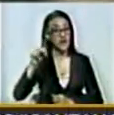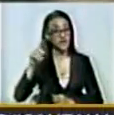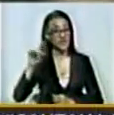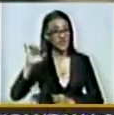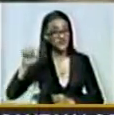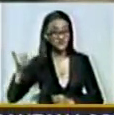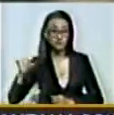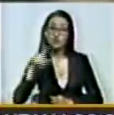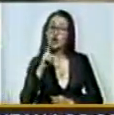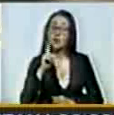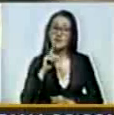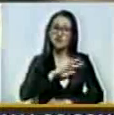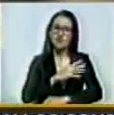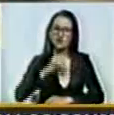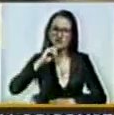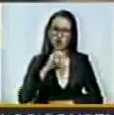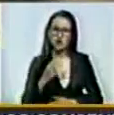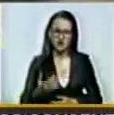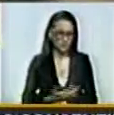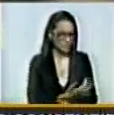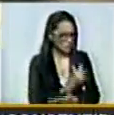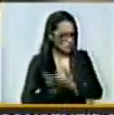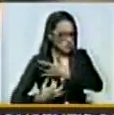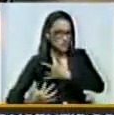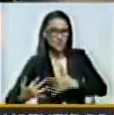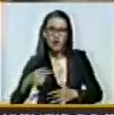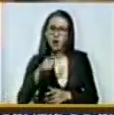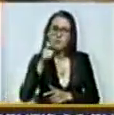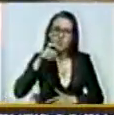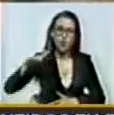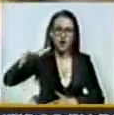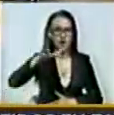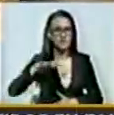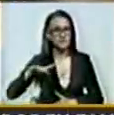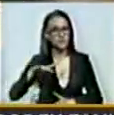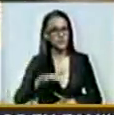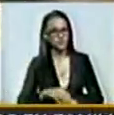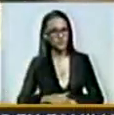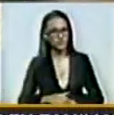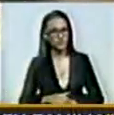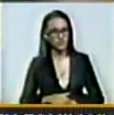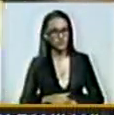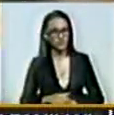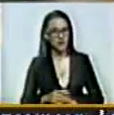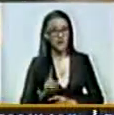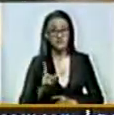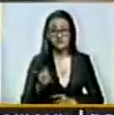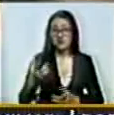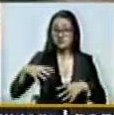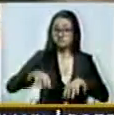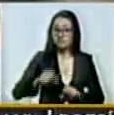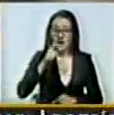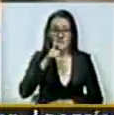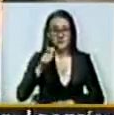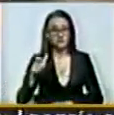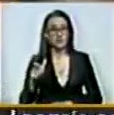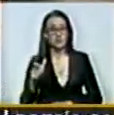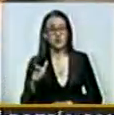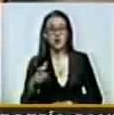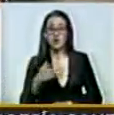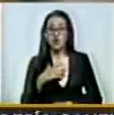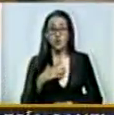Esas fuerzas históricas circulan por la sangre de los pueblos y a veces se activan independientemente de los individuos. Y hay extremos a los que no pueden llegar